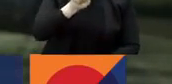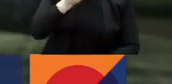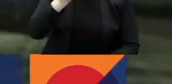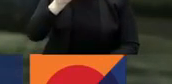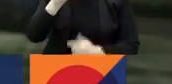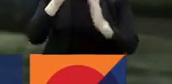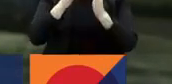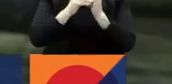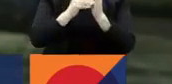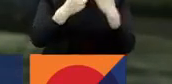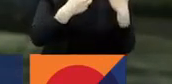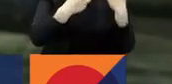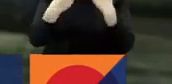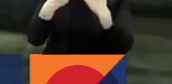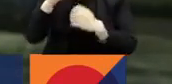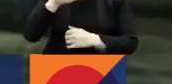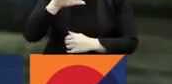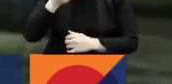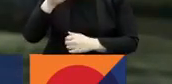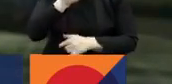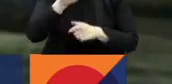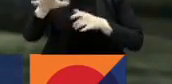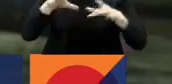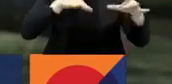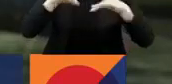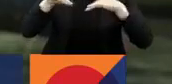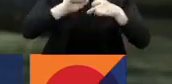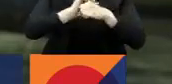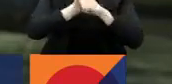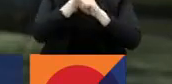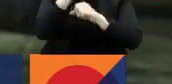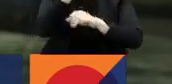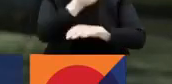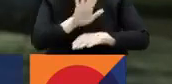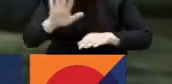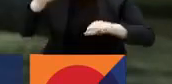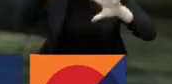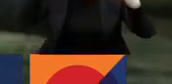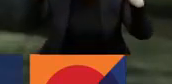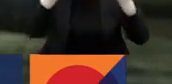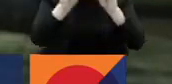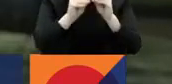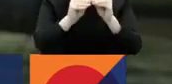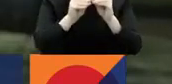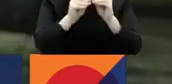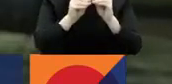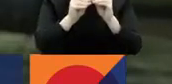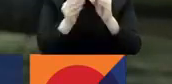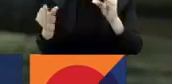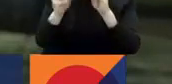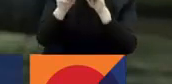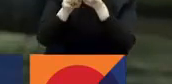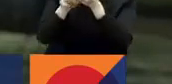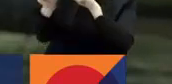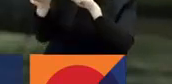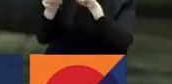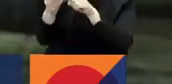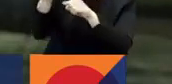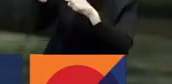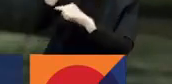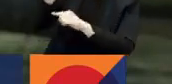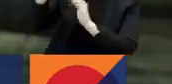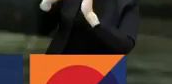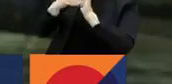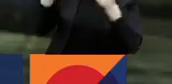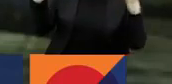16.654 nuevos casos de contagio de COVID-19 en Colombia, y actualmente hay más de 100.000 casos activos en el país. Por